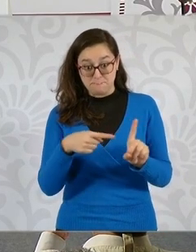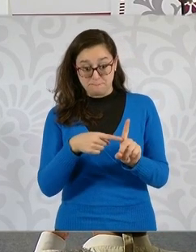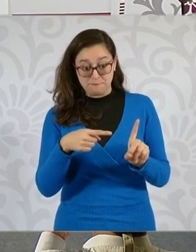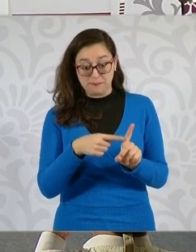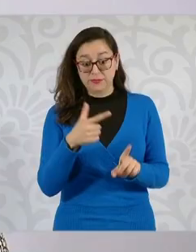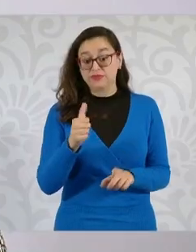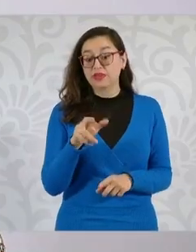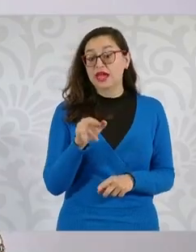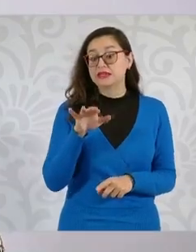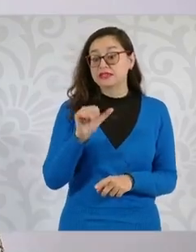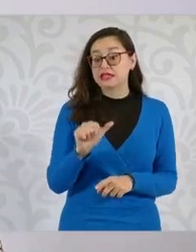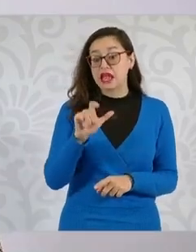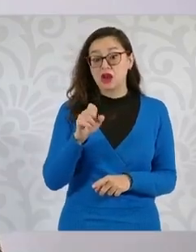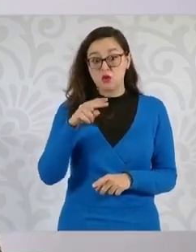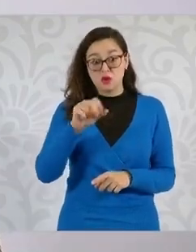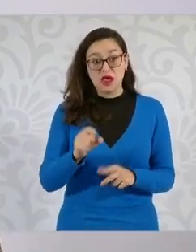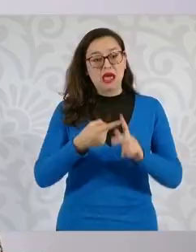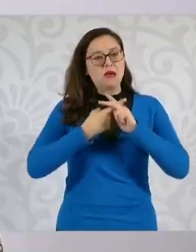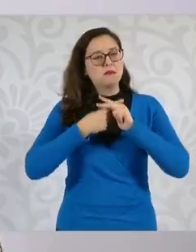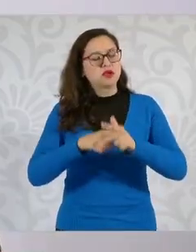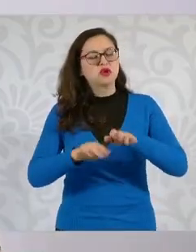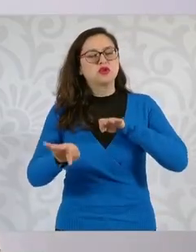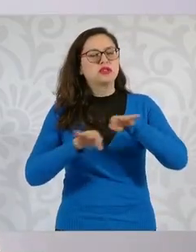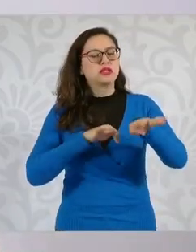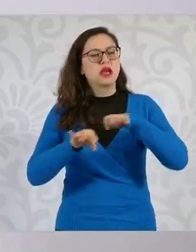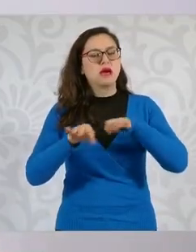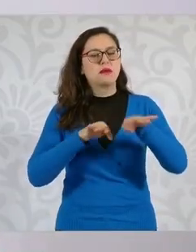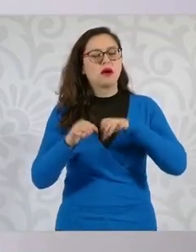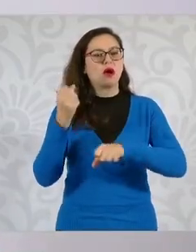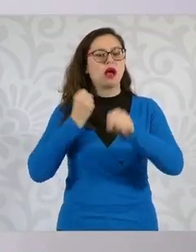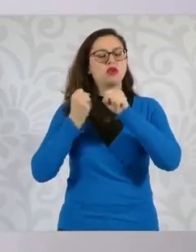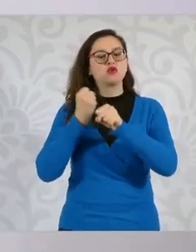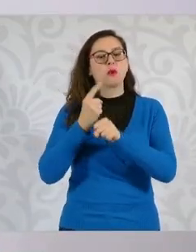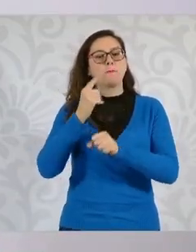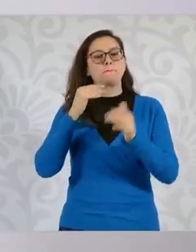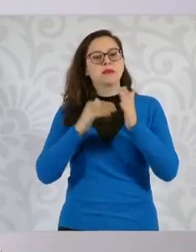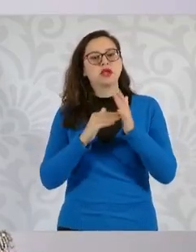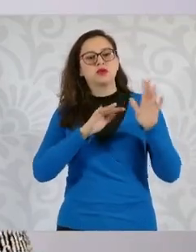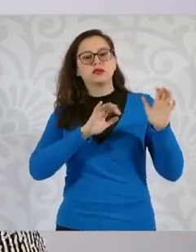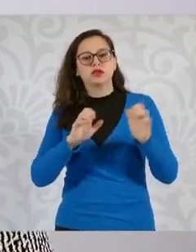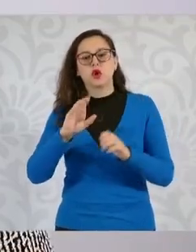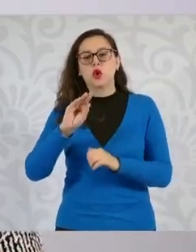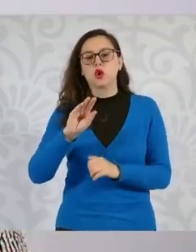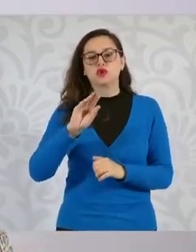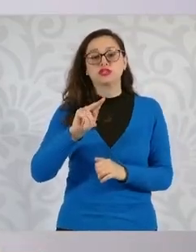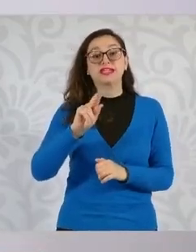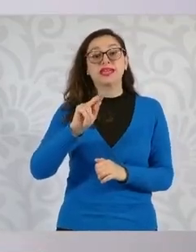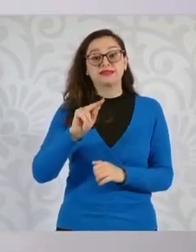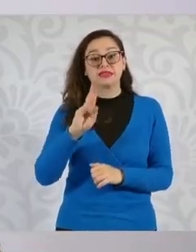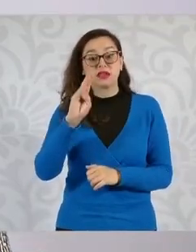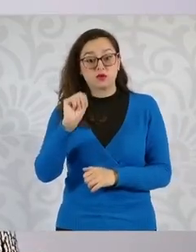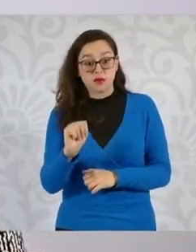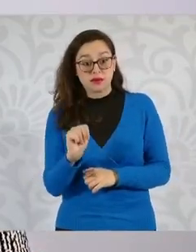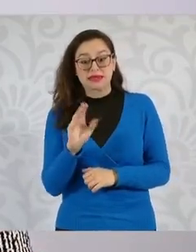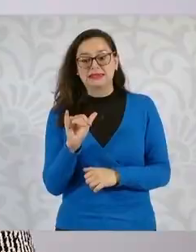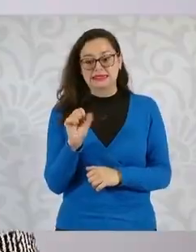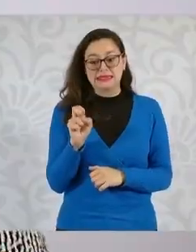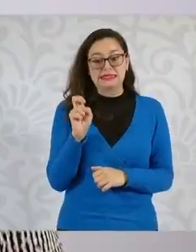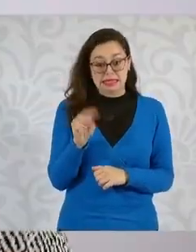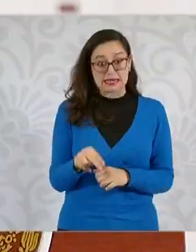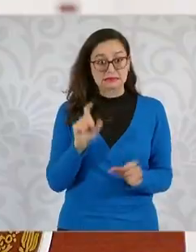carrera en 1989 en el Centro de Investigación y Seguridad Nacional en el CISEN,